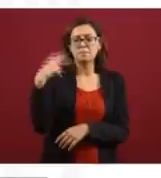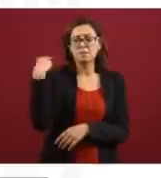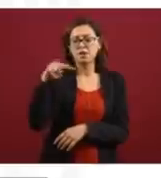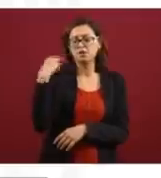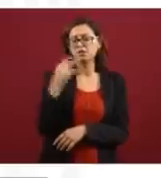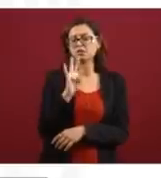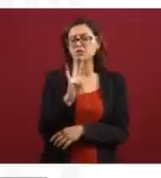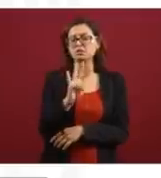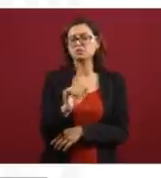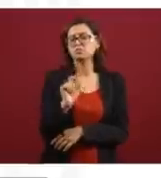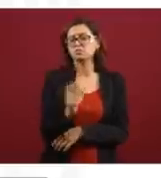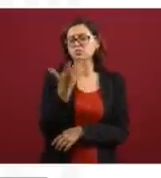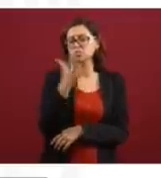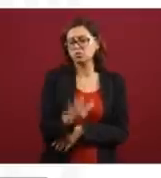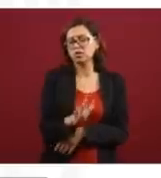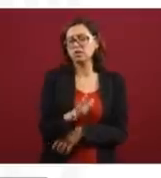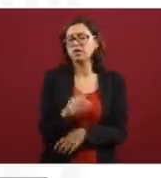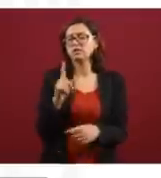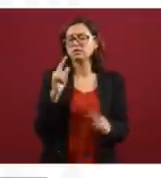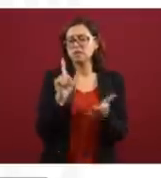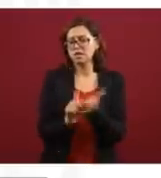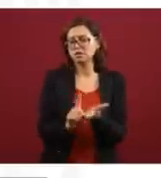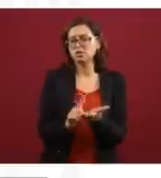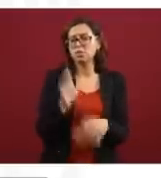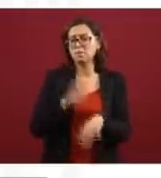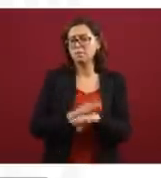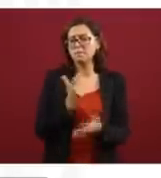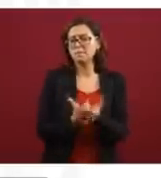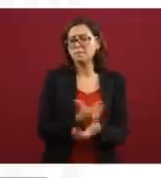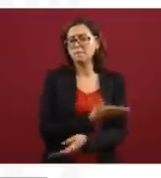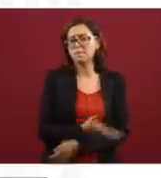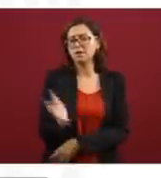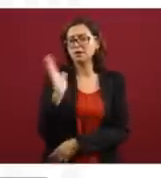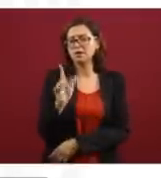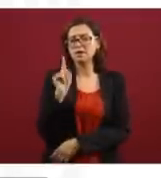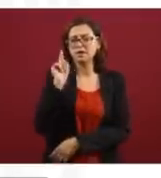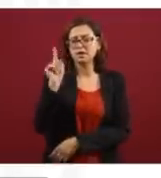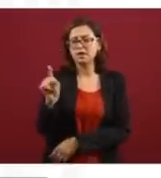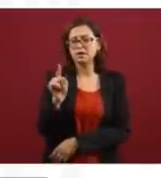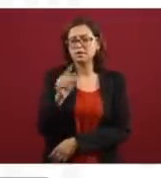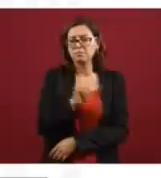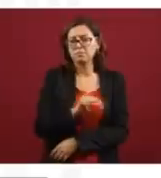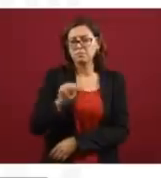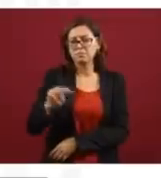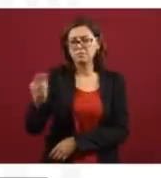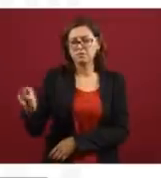Veracruz, a 19.10 por litro. Y la más cara en Churumuco, a